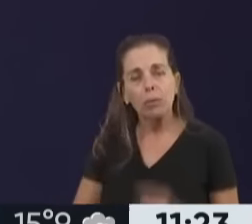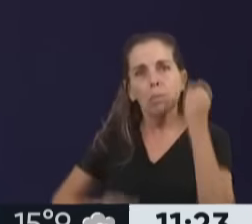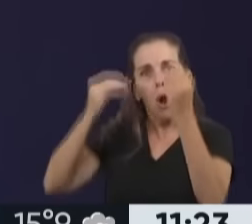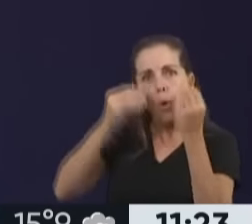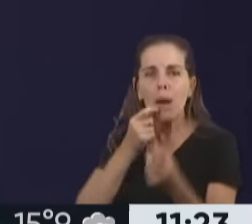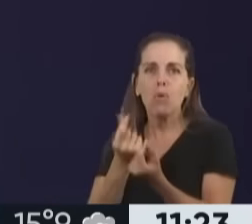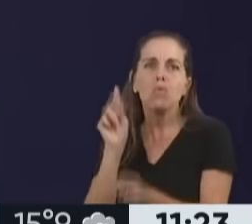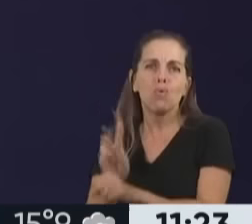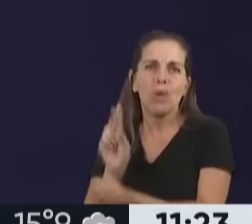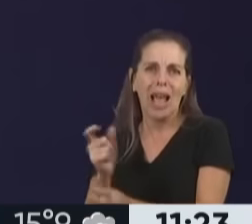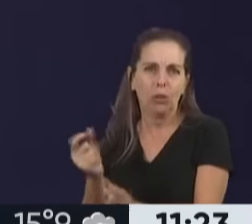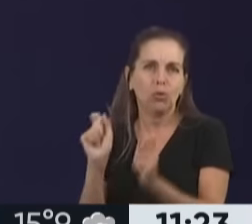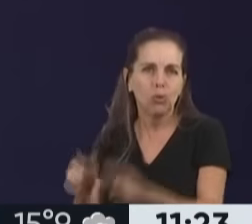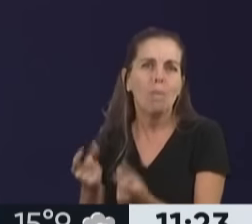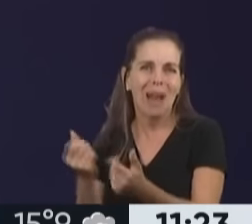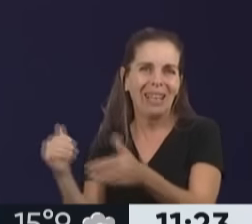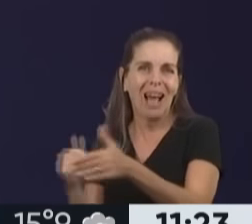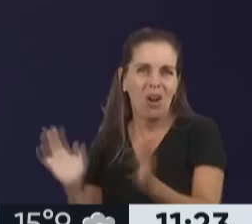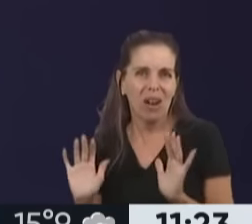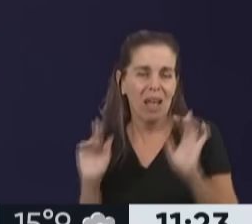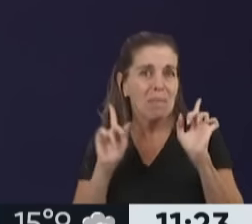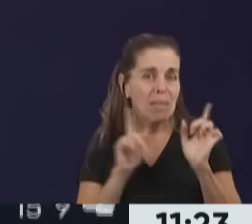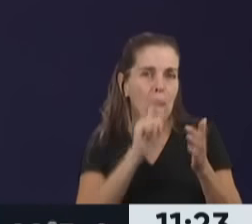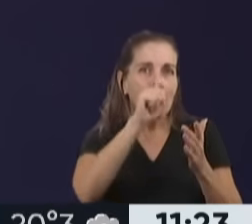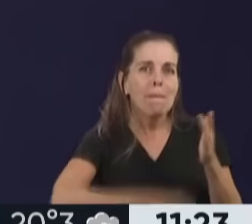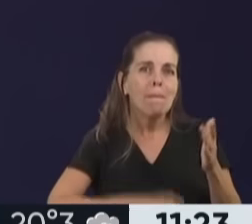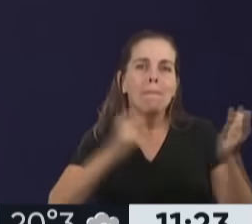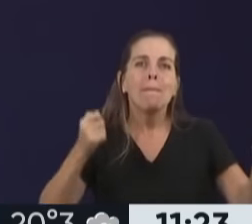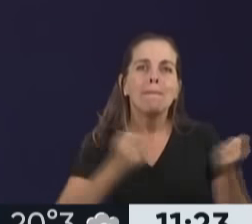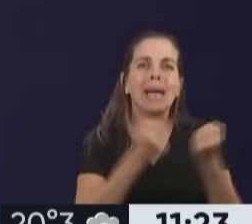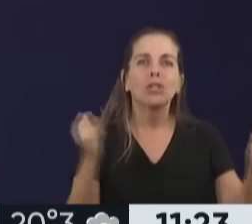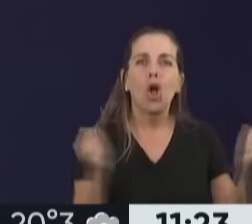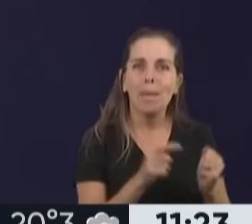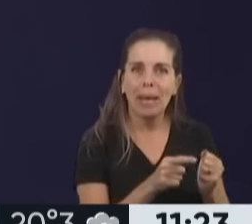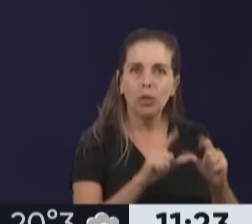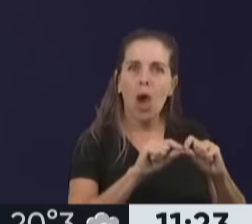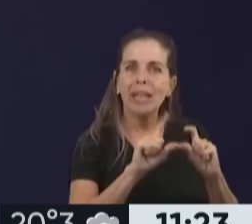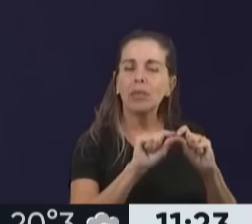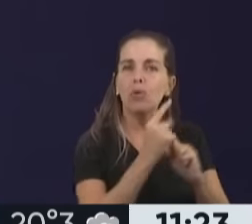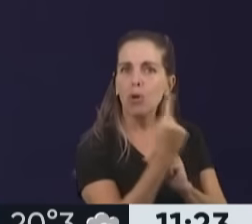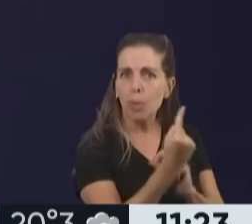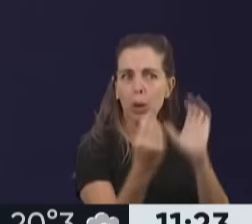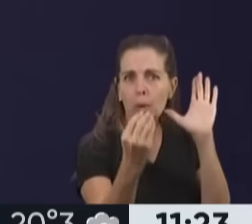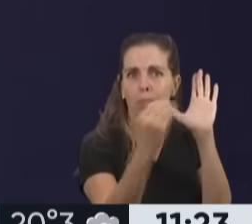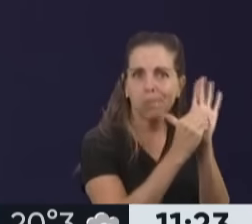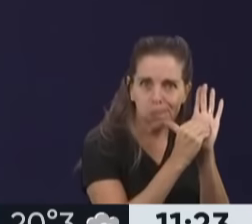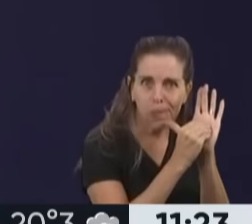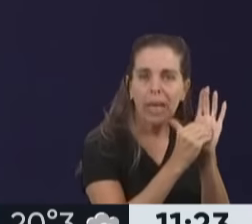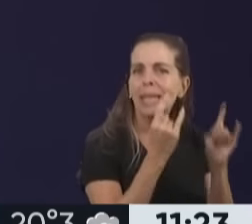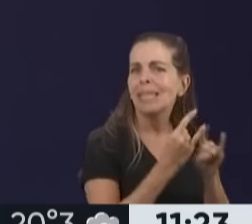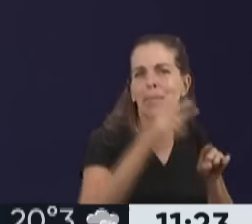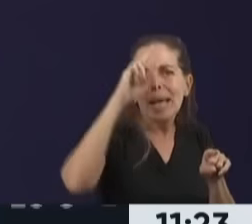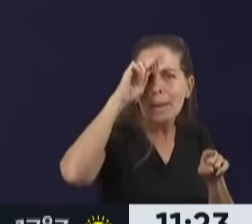propio pacto de mayo estamos planteando como punto número uno el respeto por la